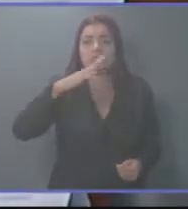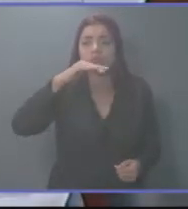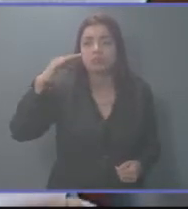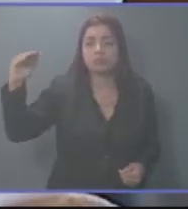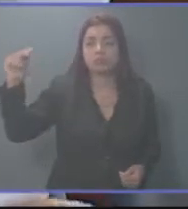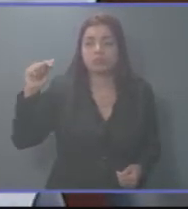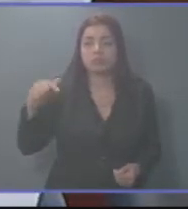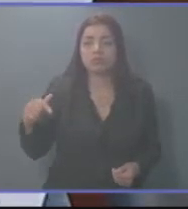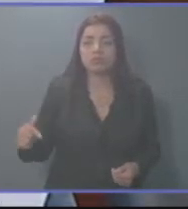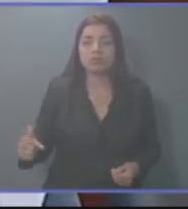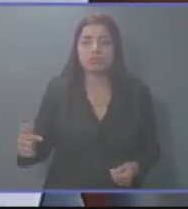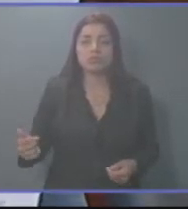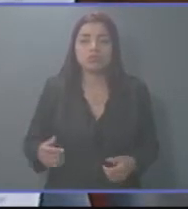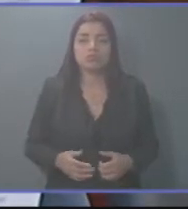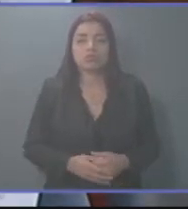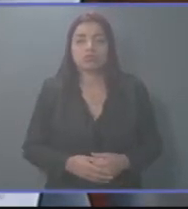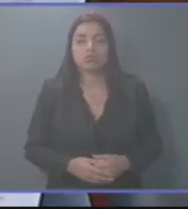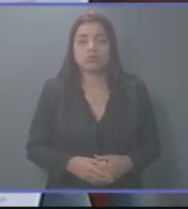territorio nacional.